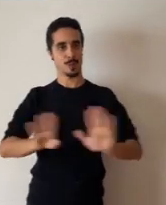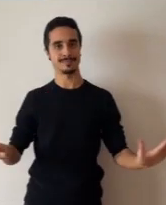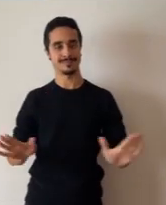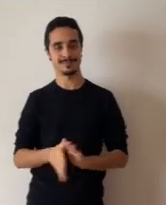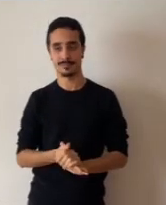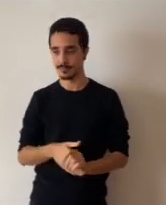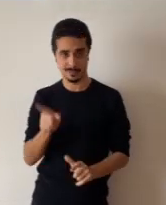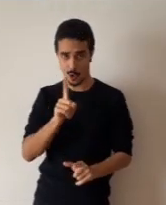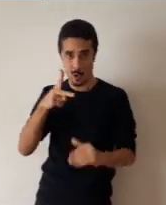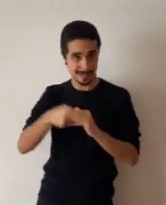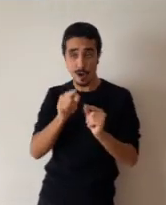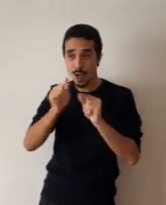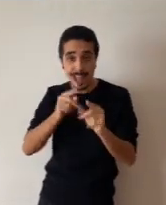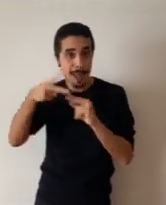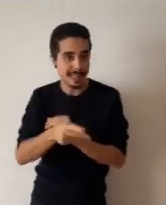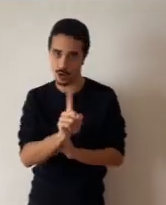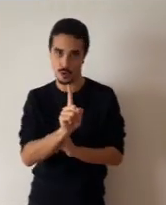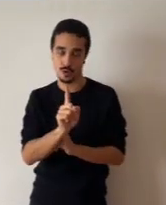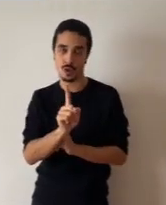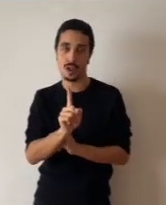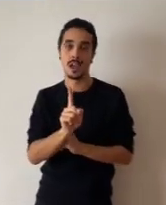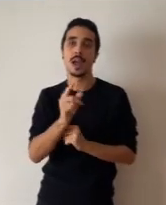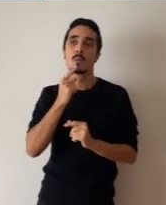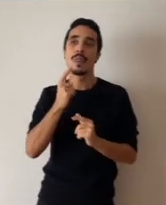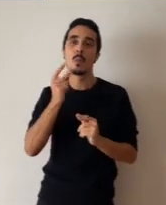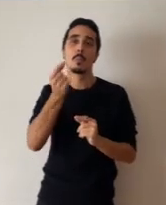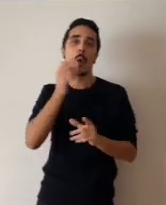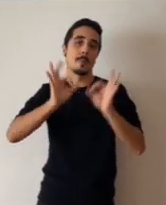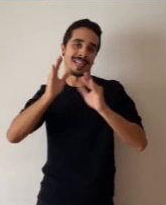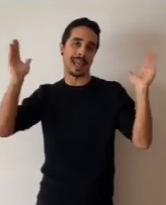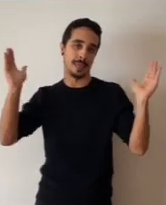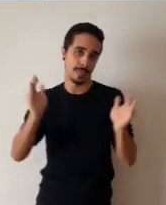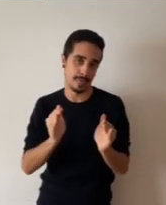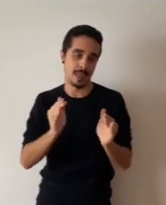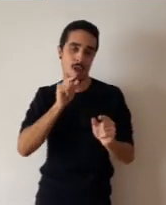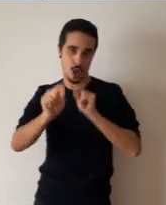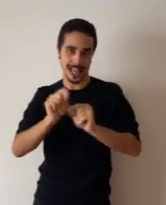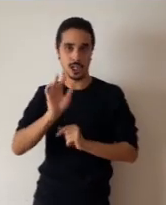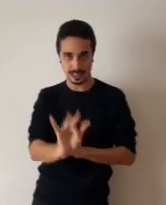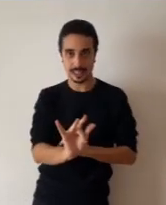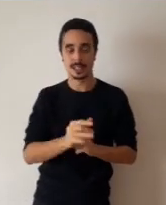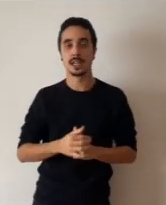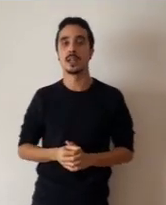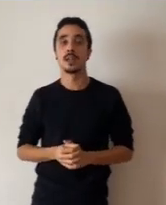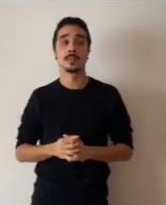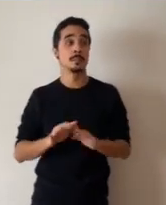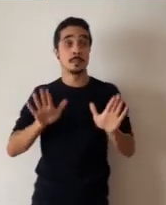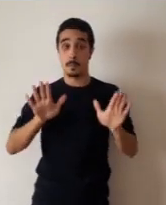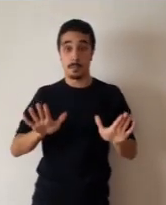está el problema resuelto, y por tener una mascarilla no estás evitando un contagio, estás disminuyendo, a veces sí, pero quiero decir que